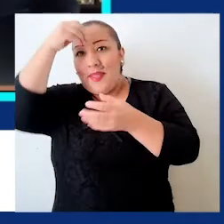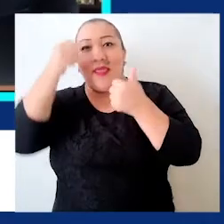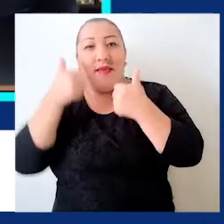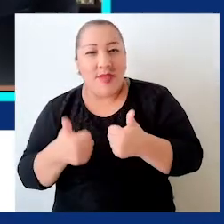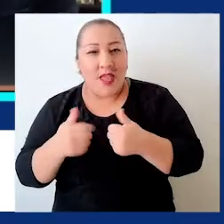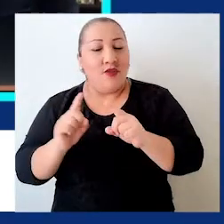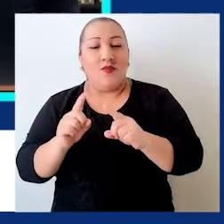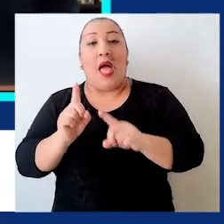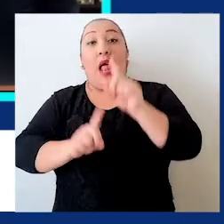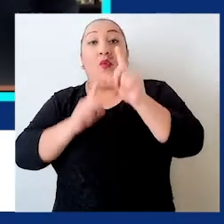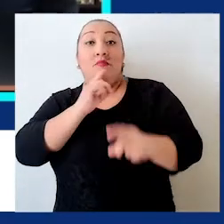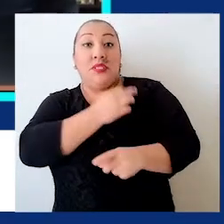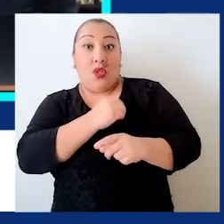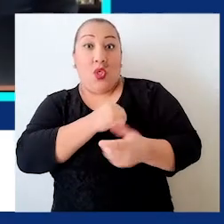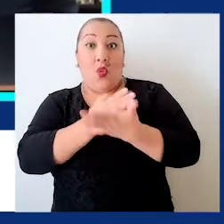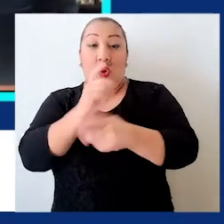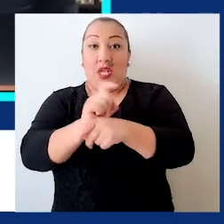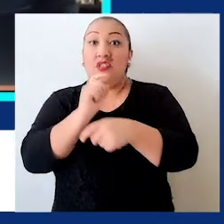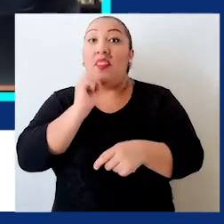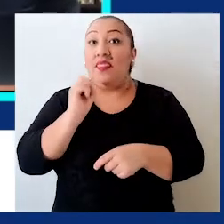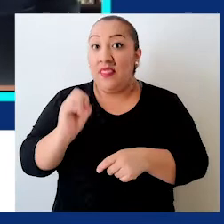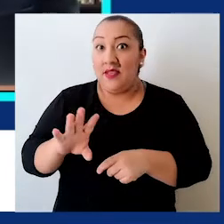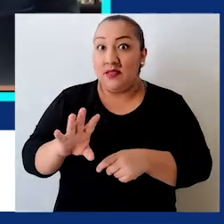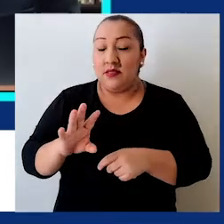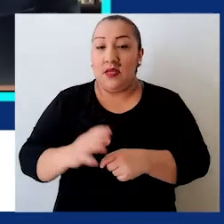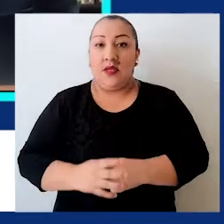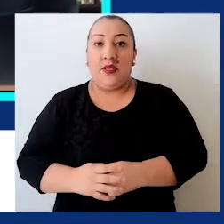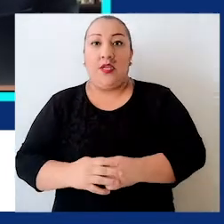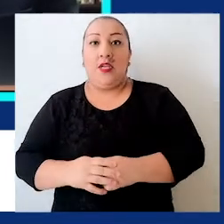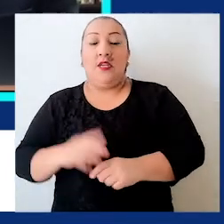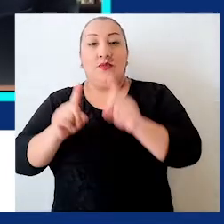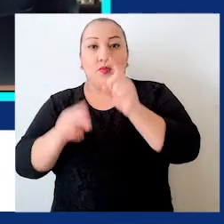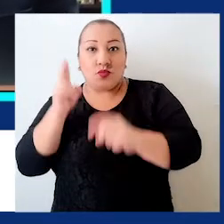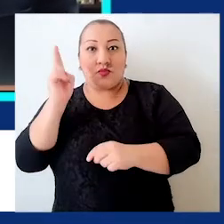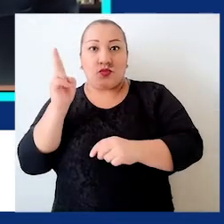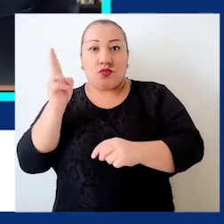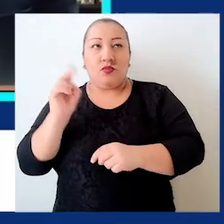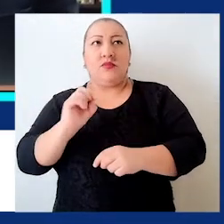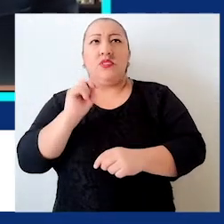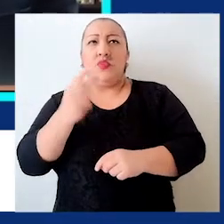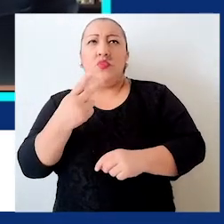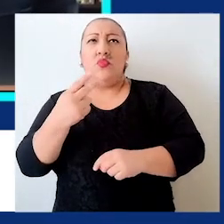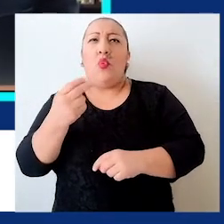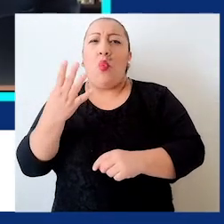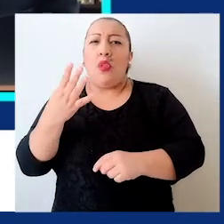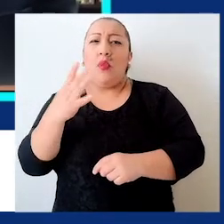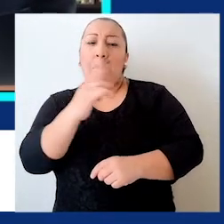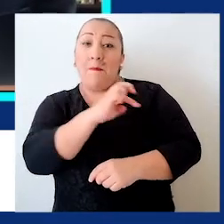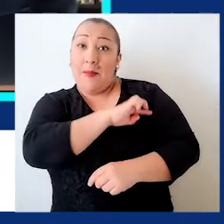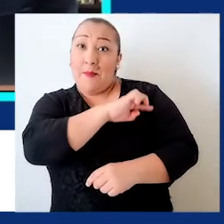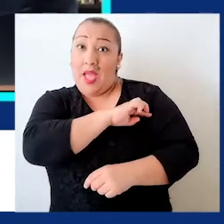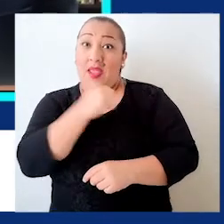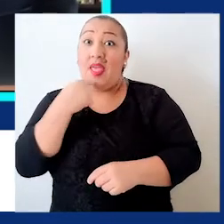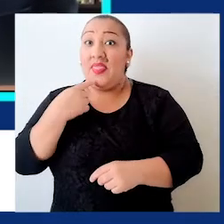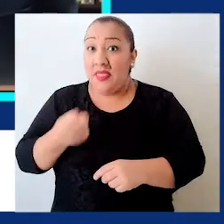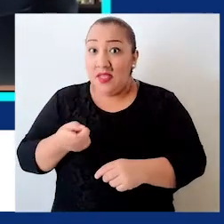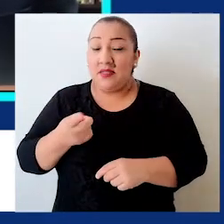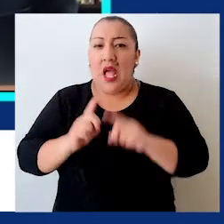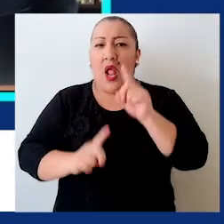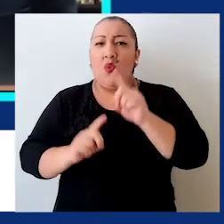a información del Ministerio de Educación, en profesores de segundo y cuarto de primaria de zona rural, apenas